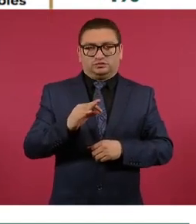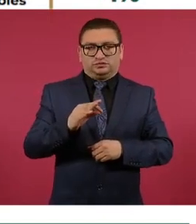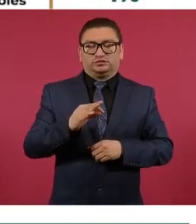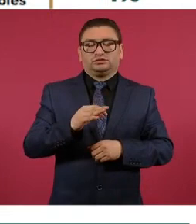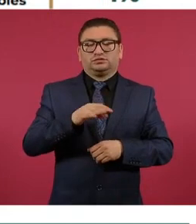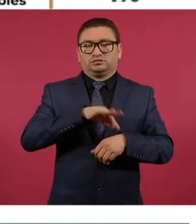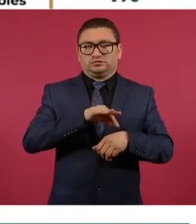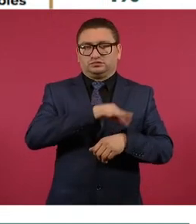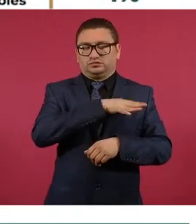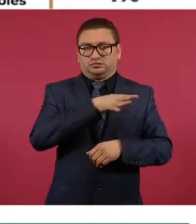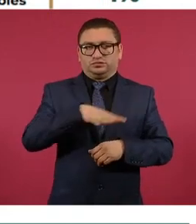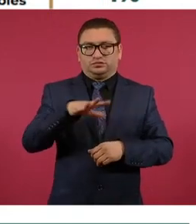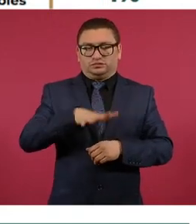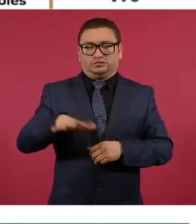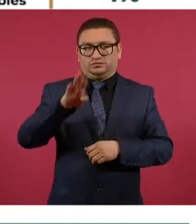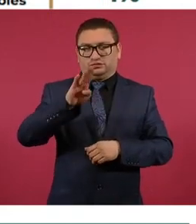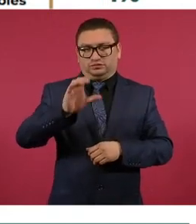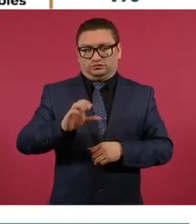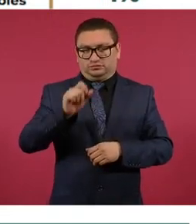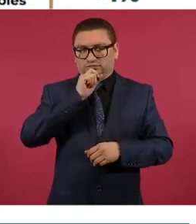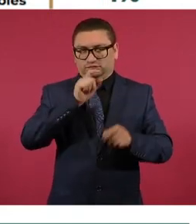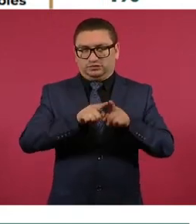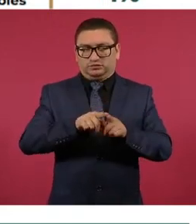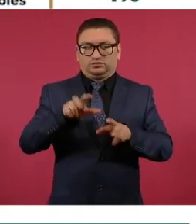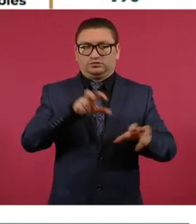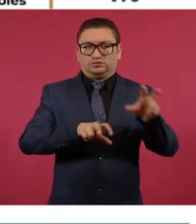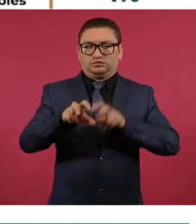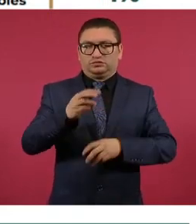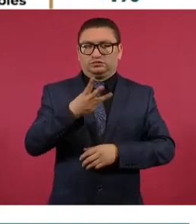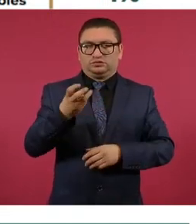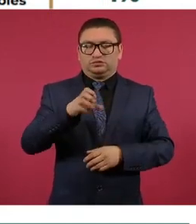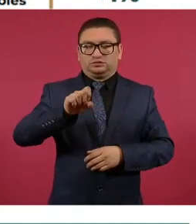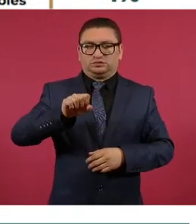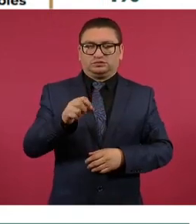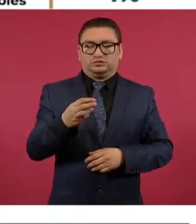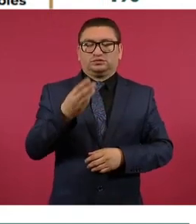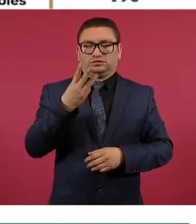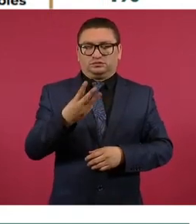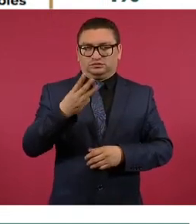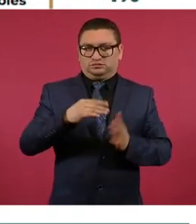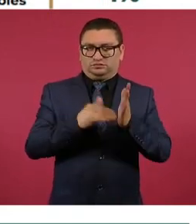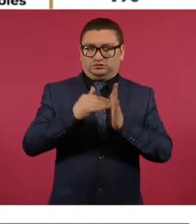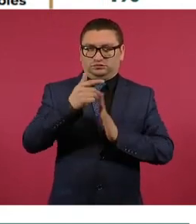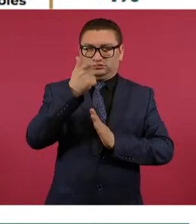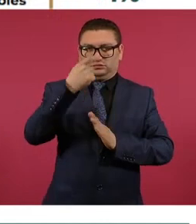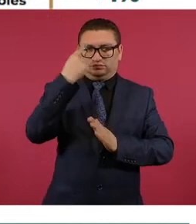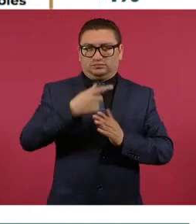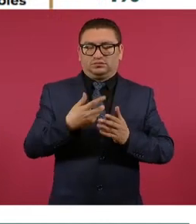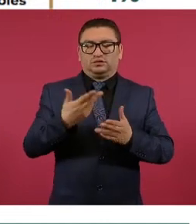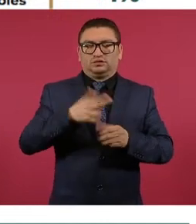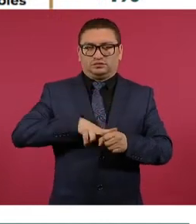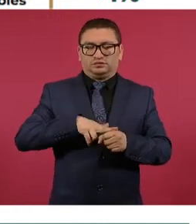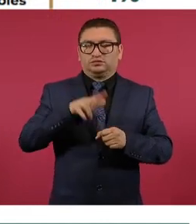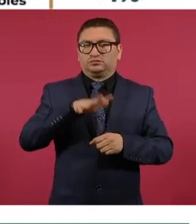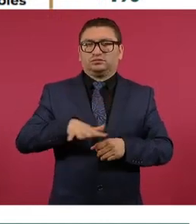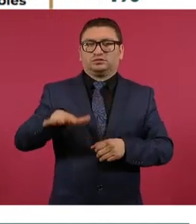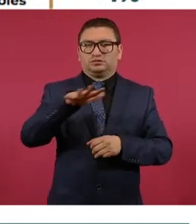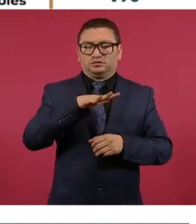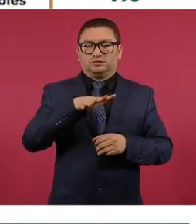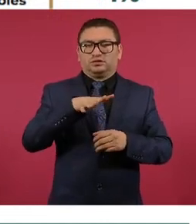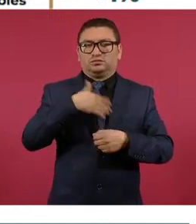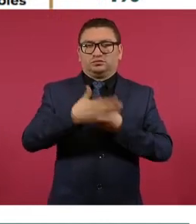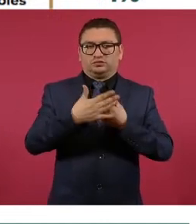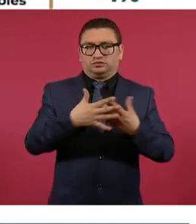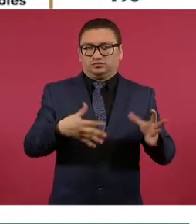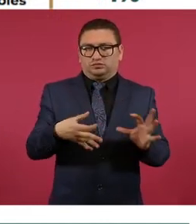médicos generales en Baja California también ha habido una inversión de 363 millones de pesos en hospitales de que van a